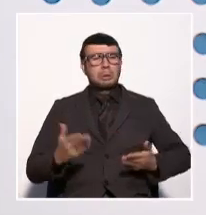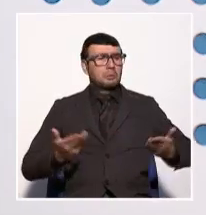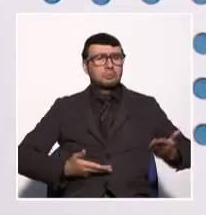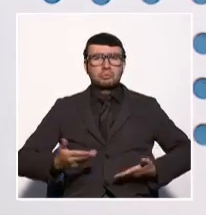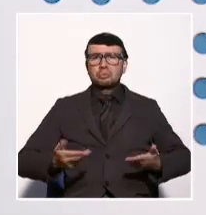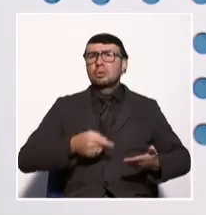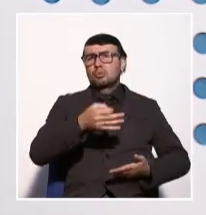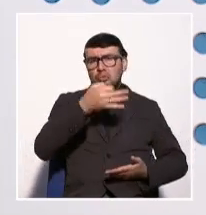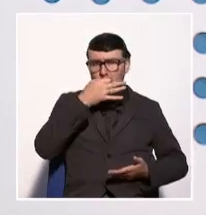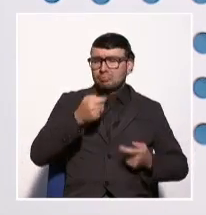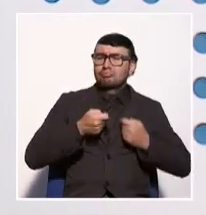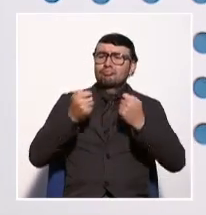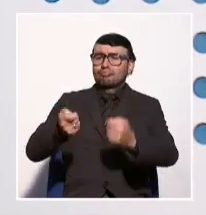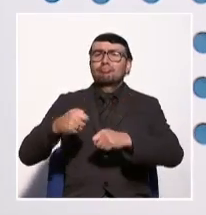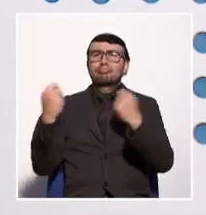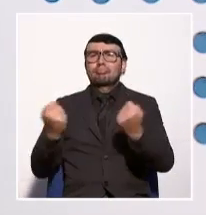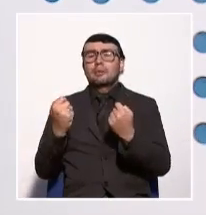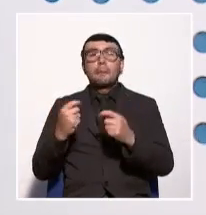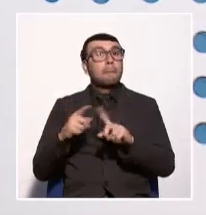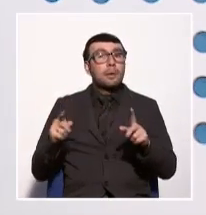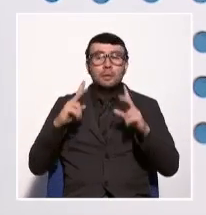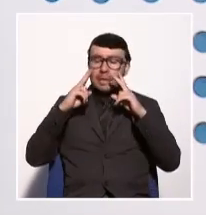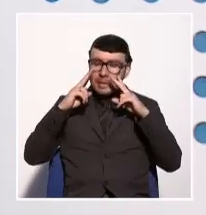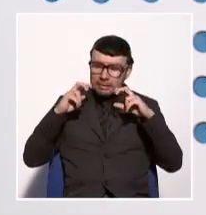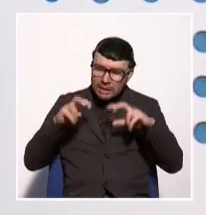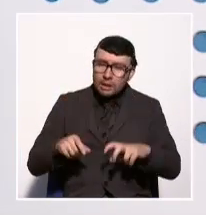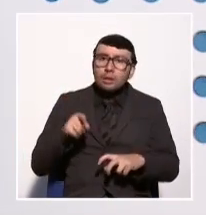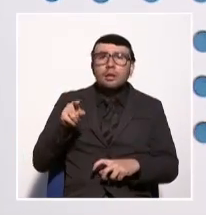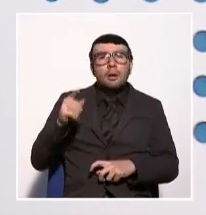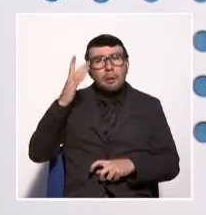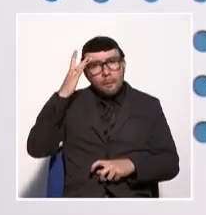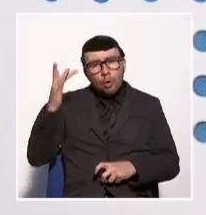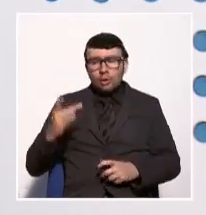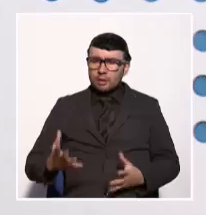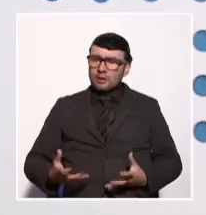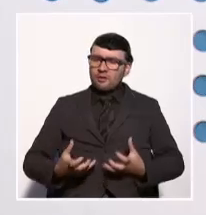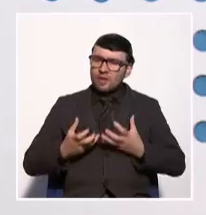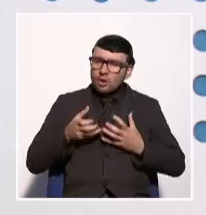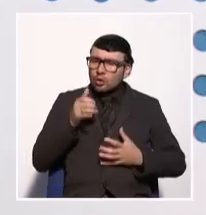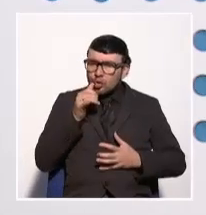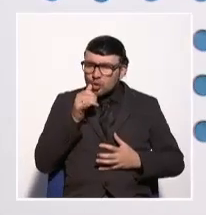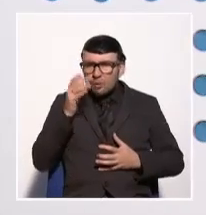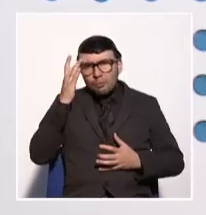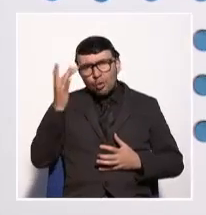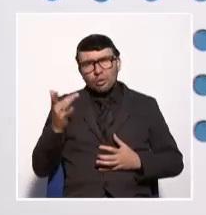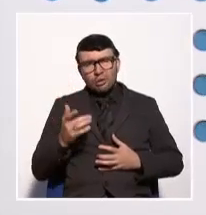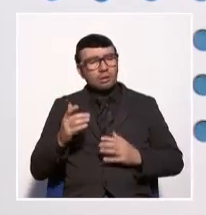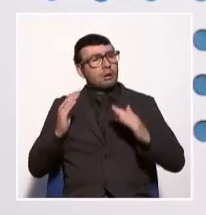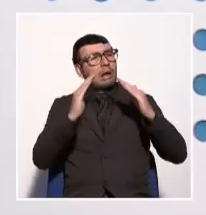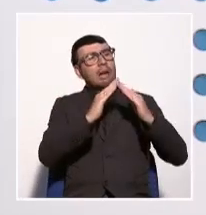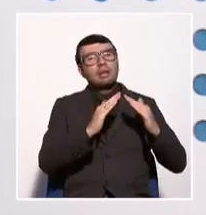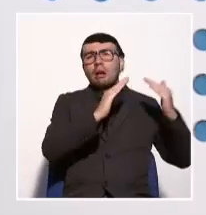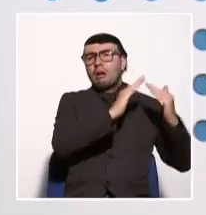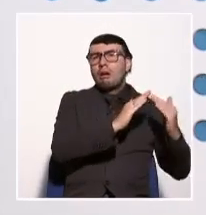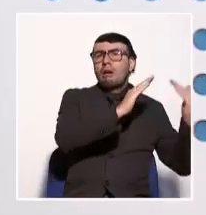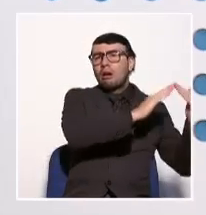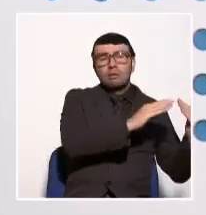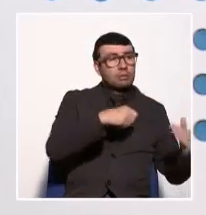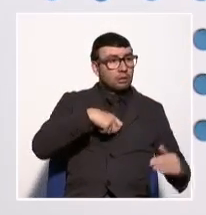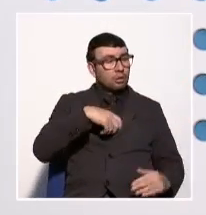el tema es investigar porque ella tiene infección urinaria y porque la vecina o la hermana de ella que tiene